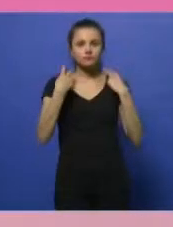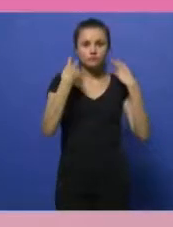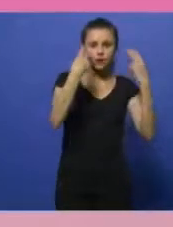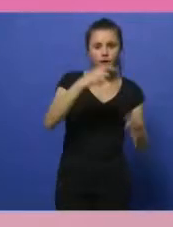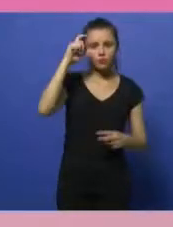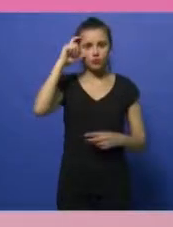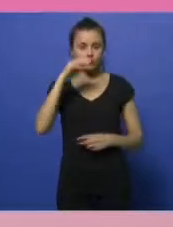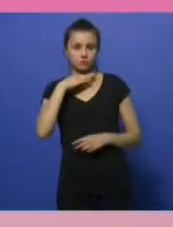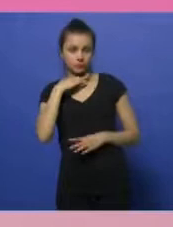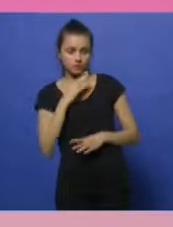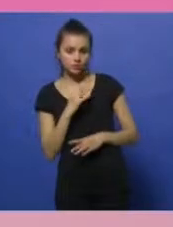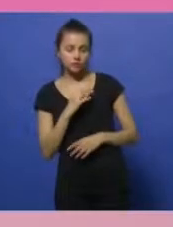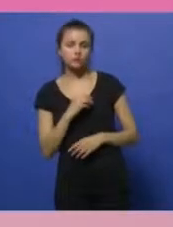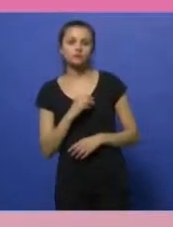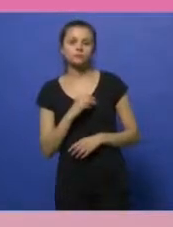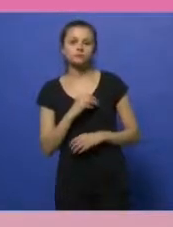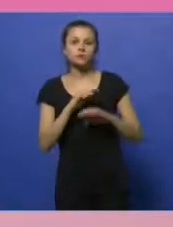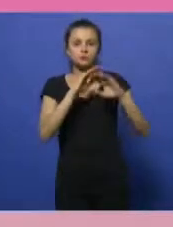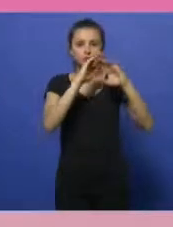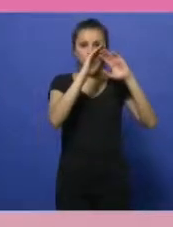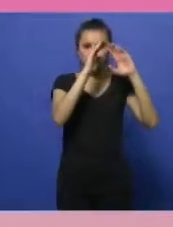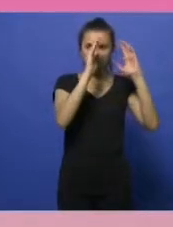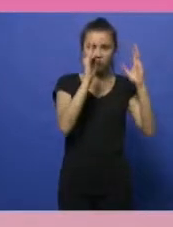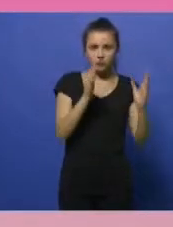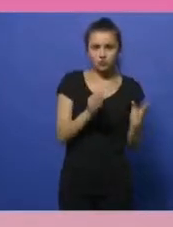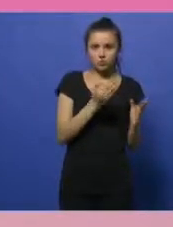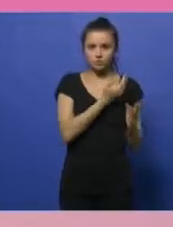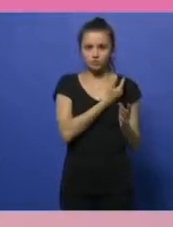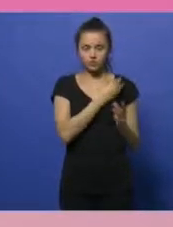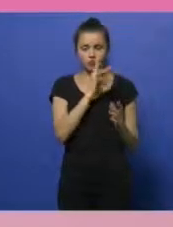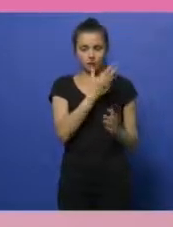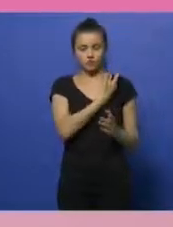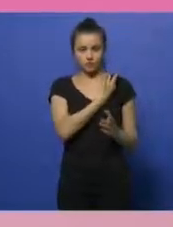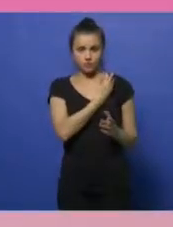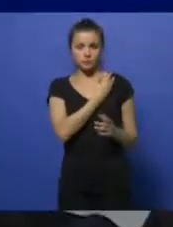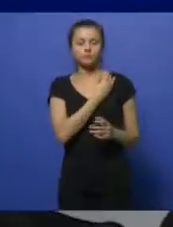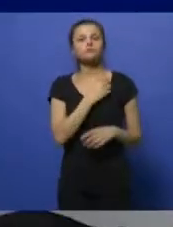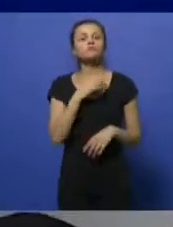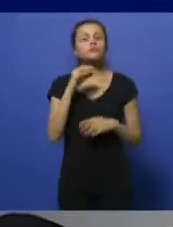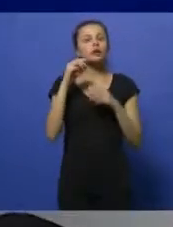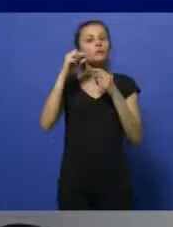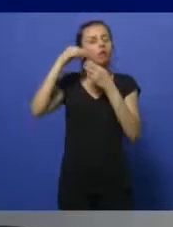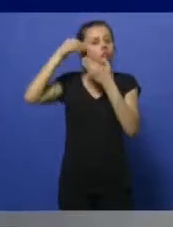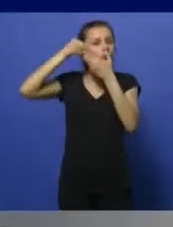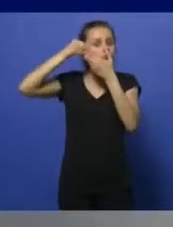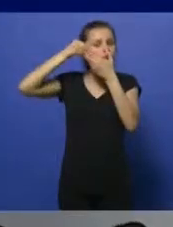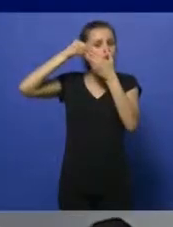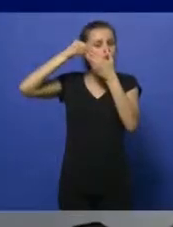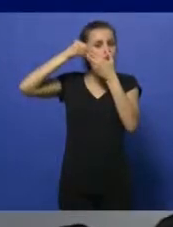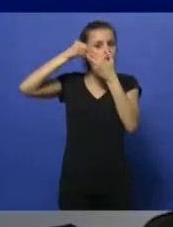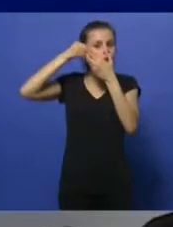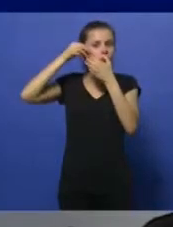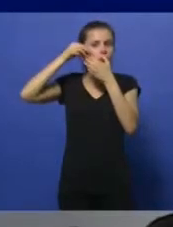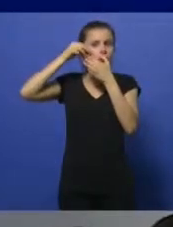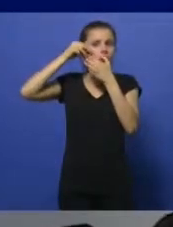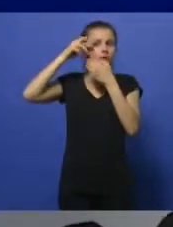México. Viajamos al Distrito Federal, le hicimos el injerto del nervio cruzado en la cara y bueno,